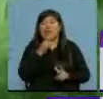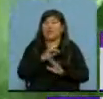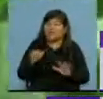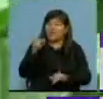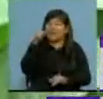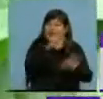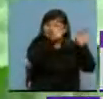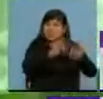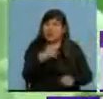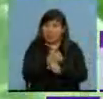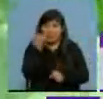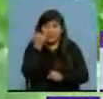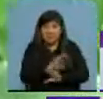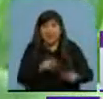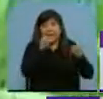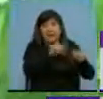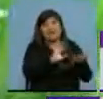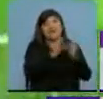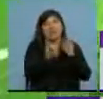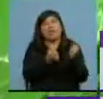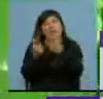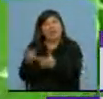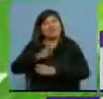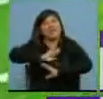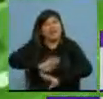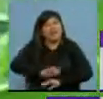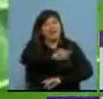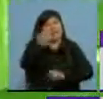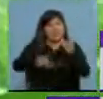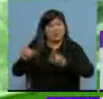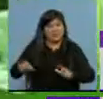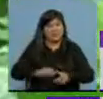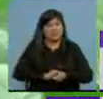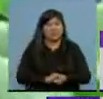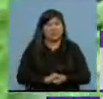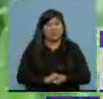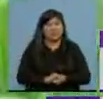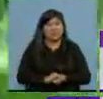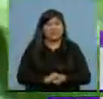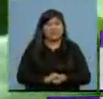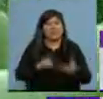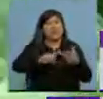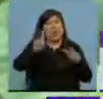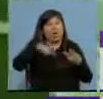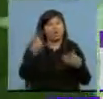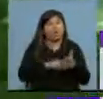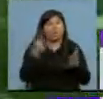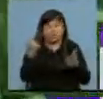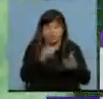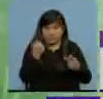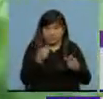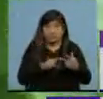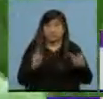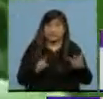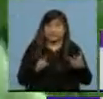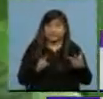puedan contar con los recursos, indicó el presidente de la Cámara en aquellos momentos. Otro punto importante que afectó a la